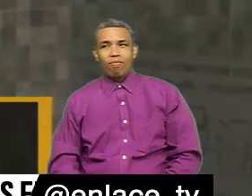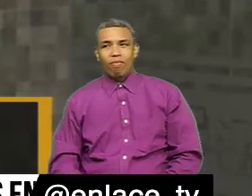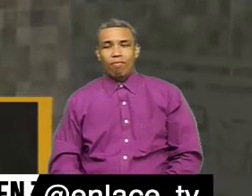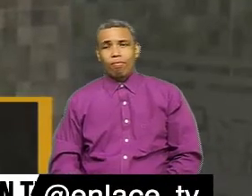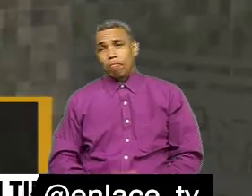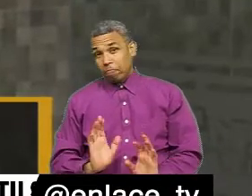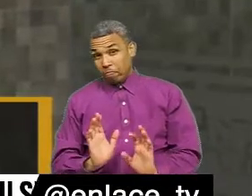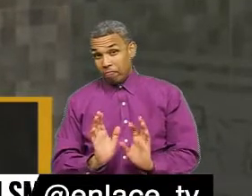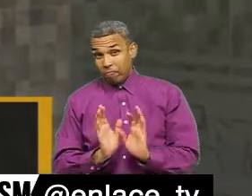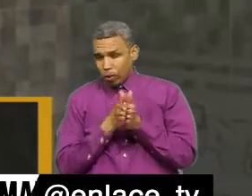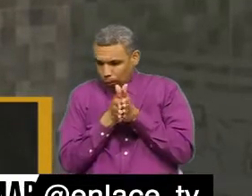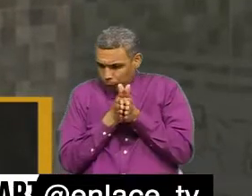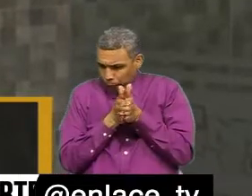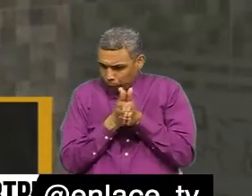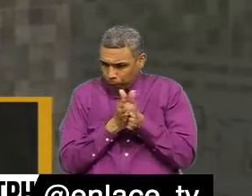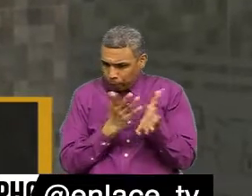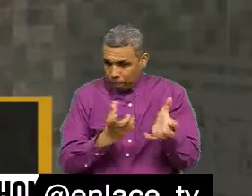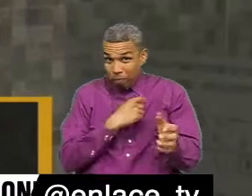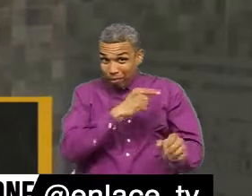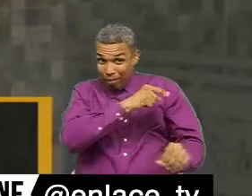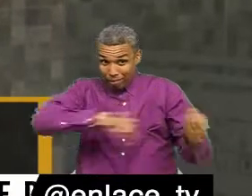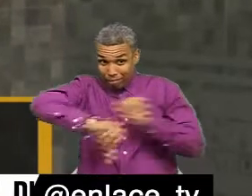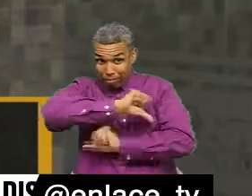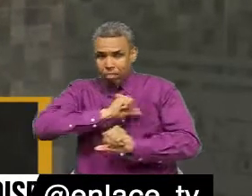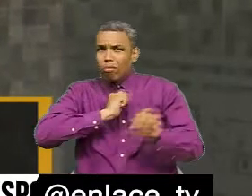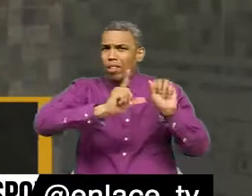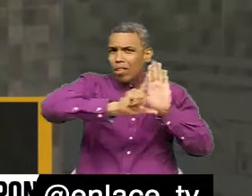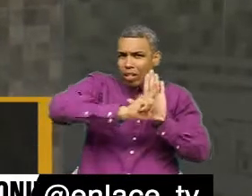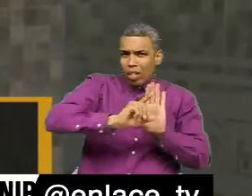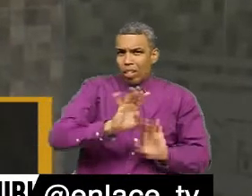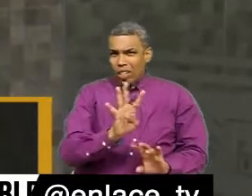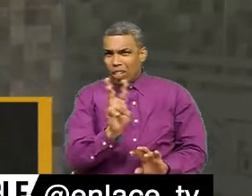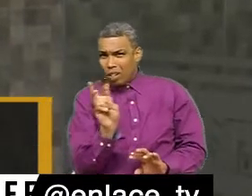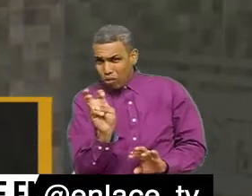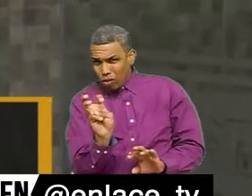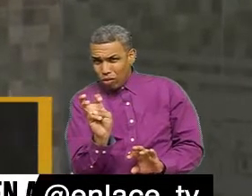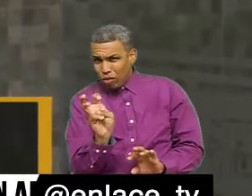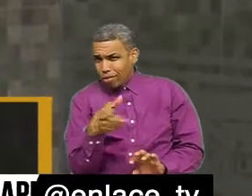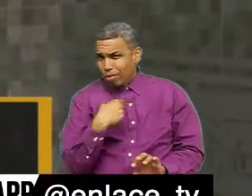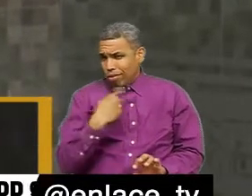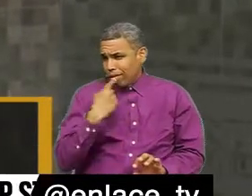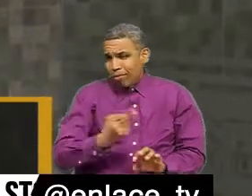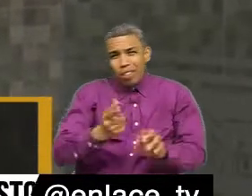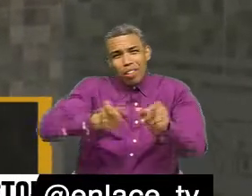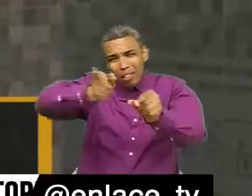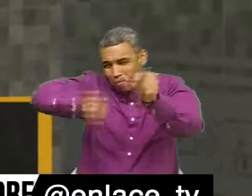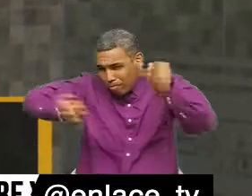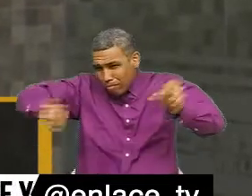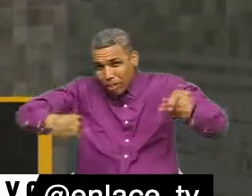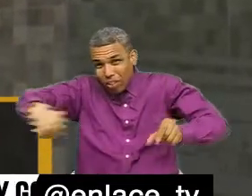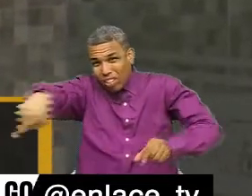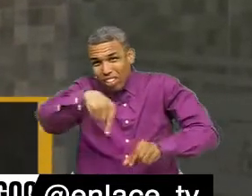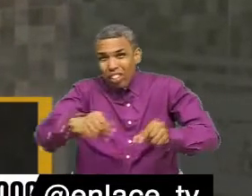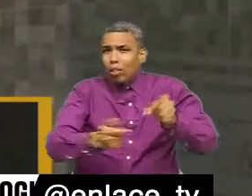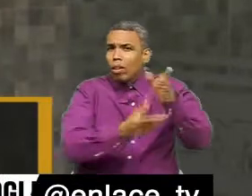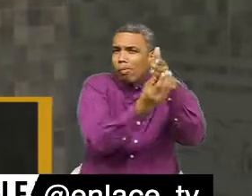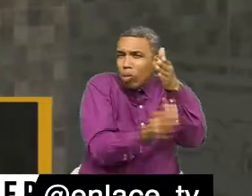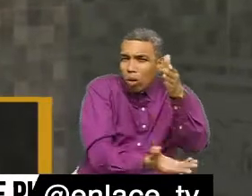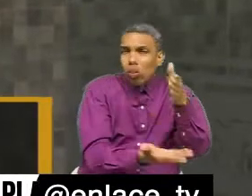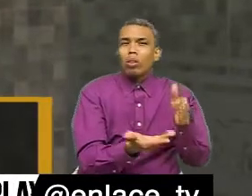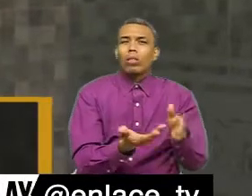señores, poder en cumplimiento de la ley 48 de 1993, poder definir la situación militar a todo el personal de ciudadanos